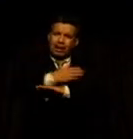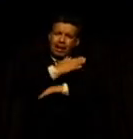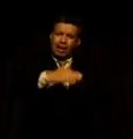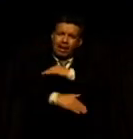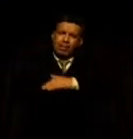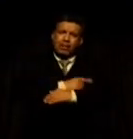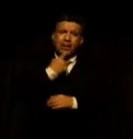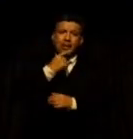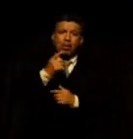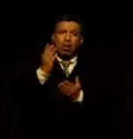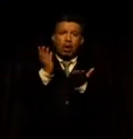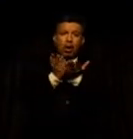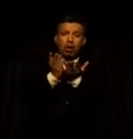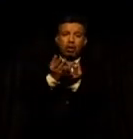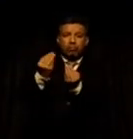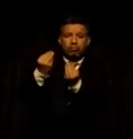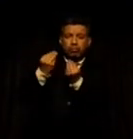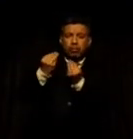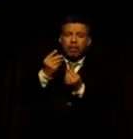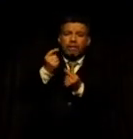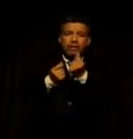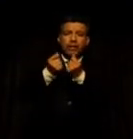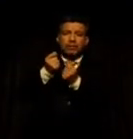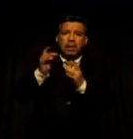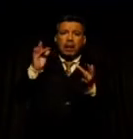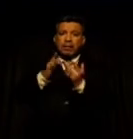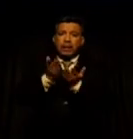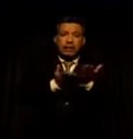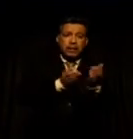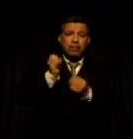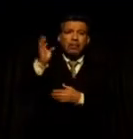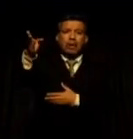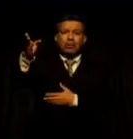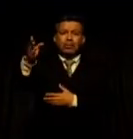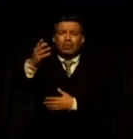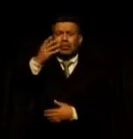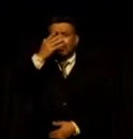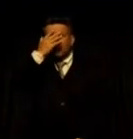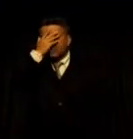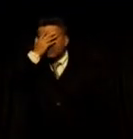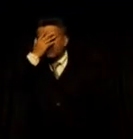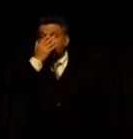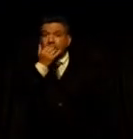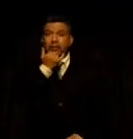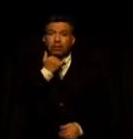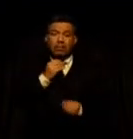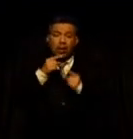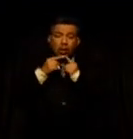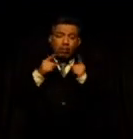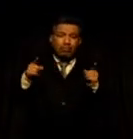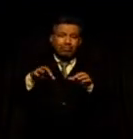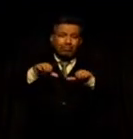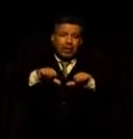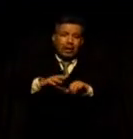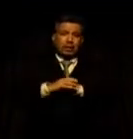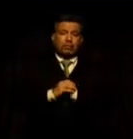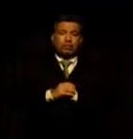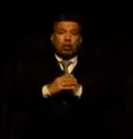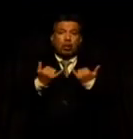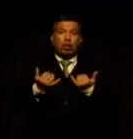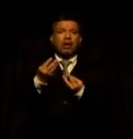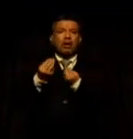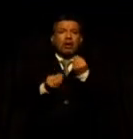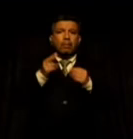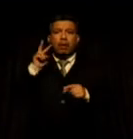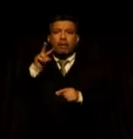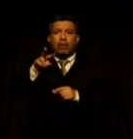alguna vez que la educación financiera era una educación al servicio de los bancos maines es semejante semejante comentario y hoy lo que vemos